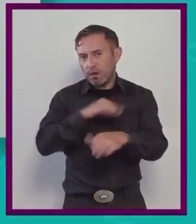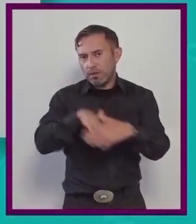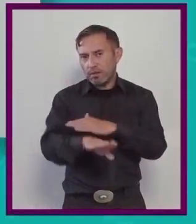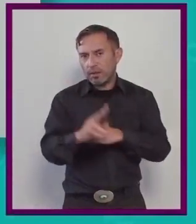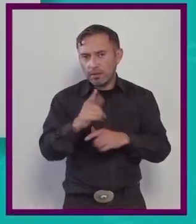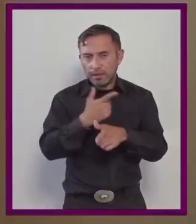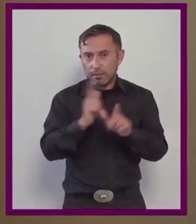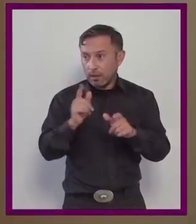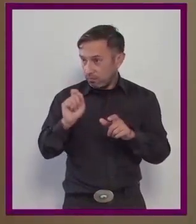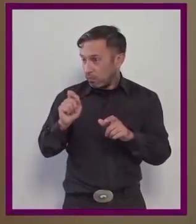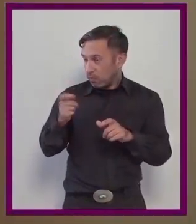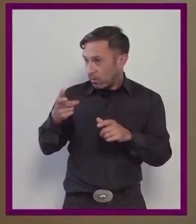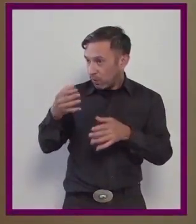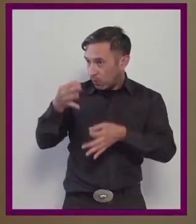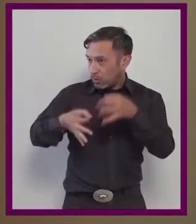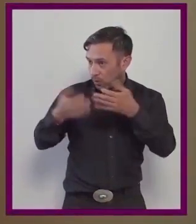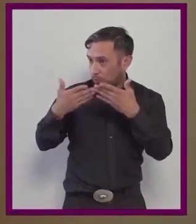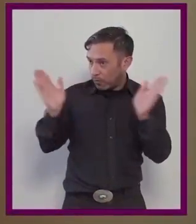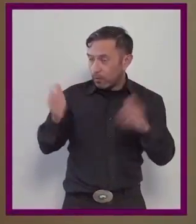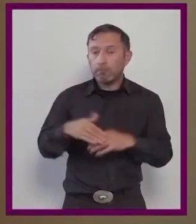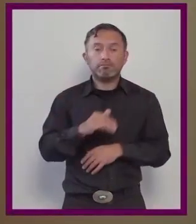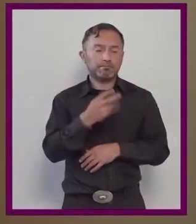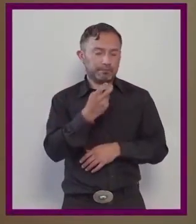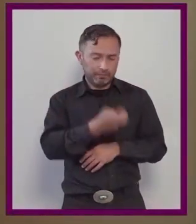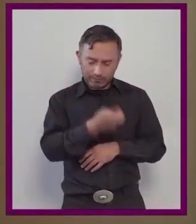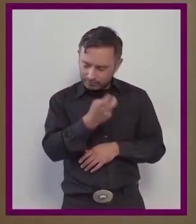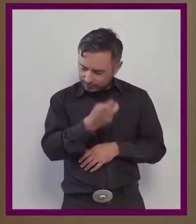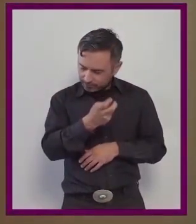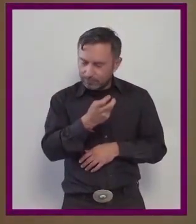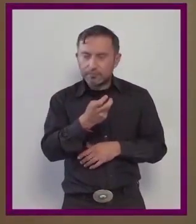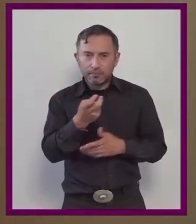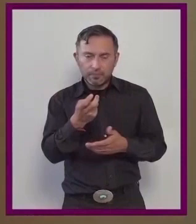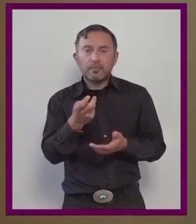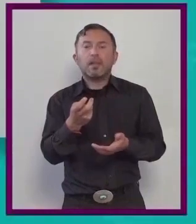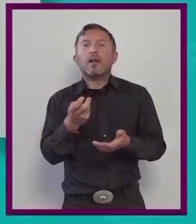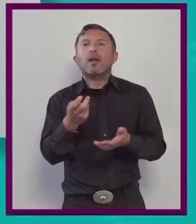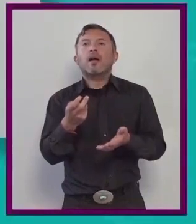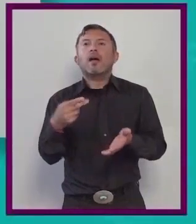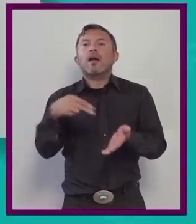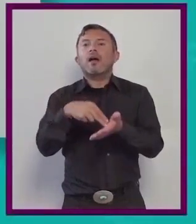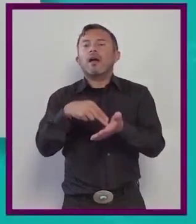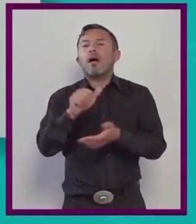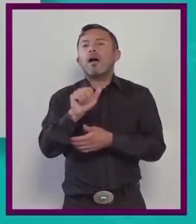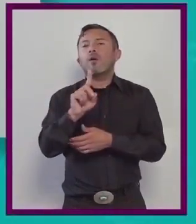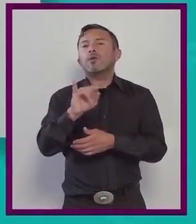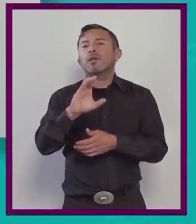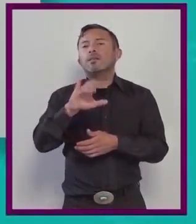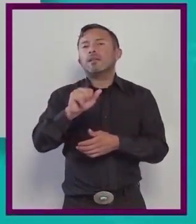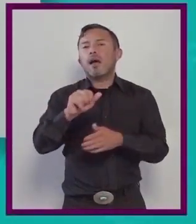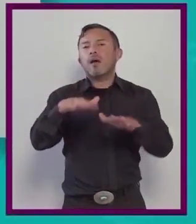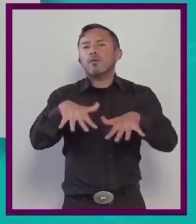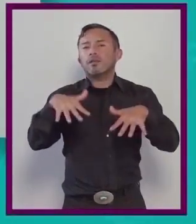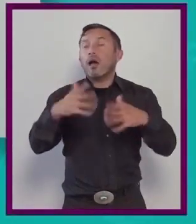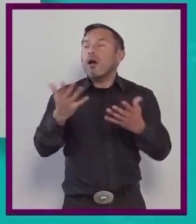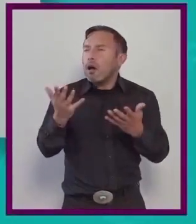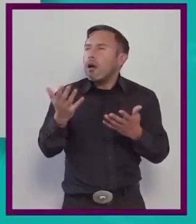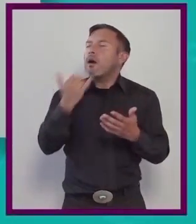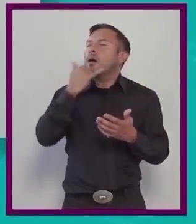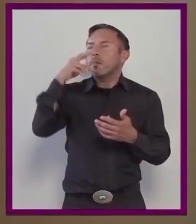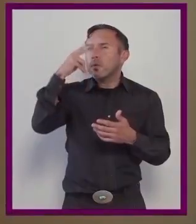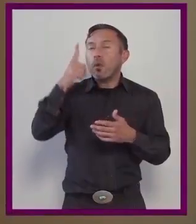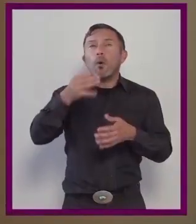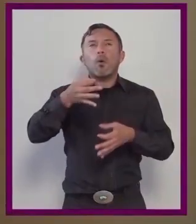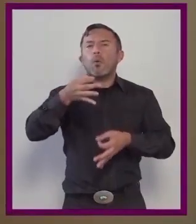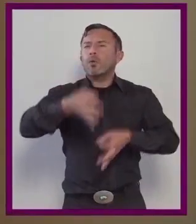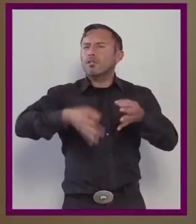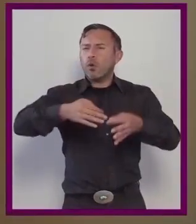proceso penal. Definitivamente son juicios públicos. Ajá, exactamente. Audiencias, porque el juicio en